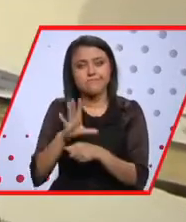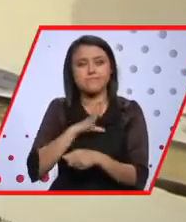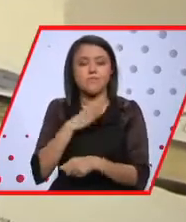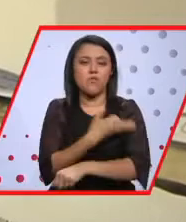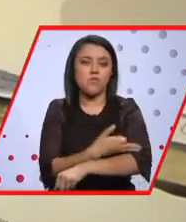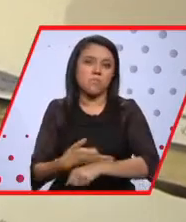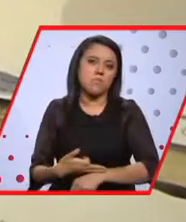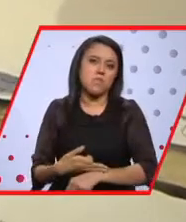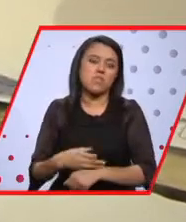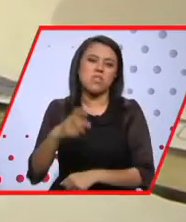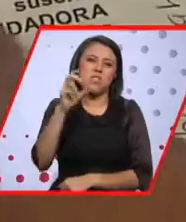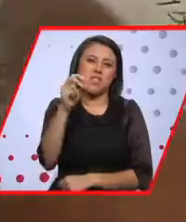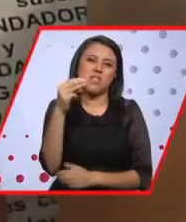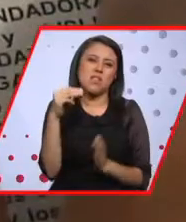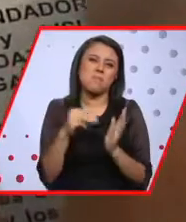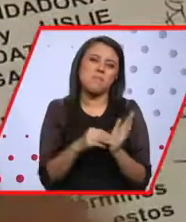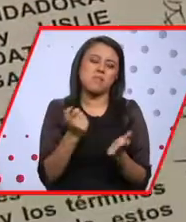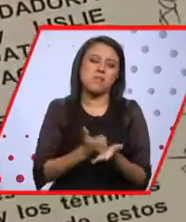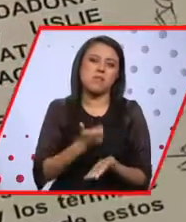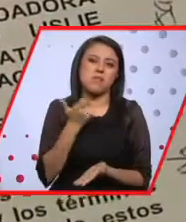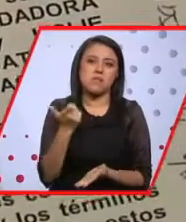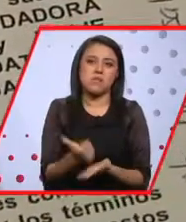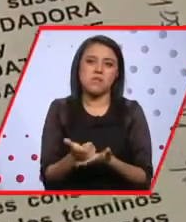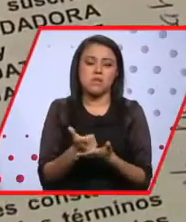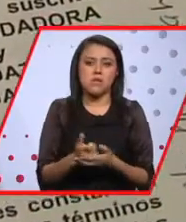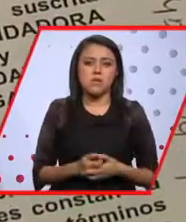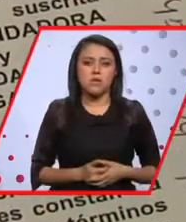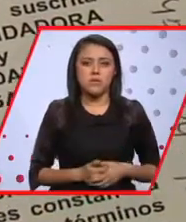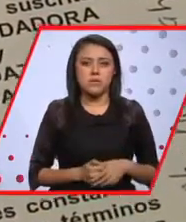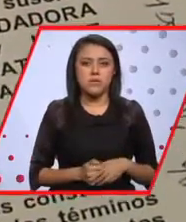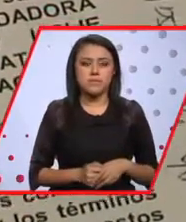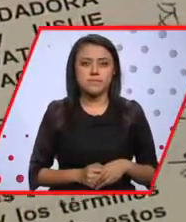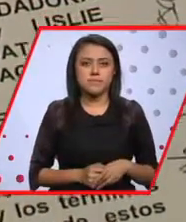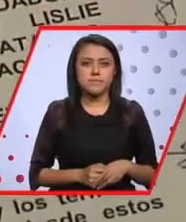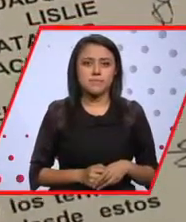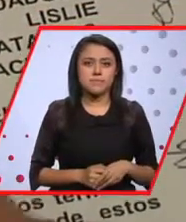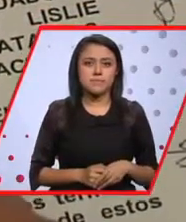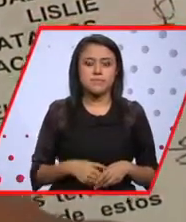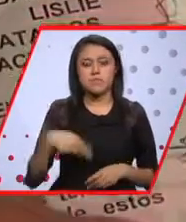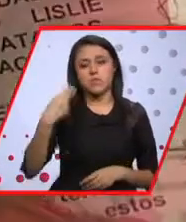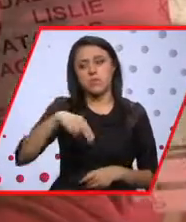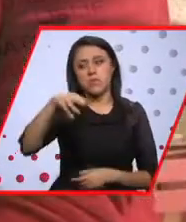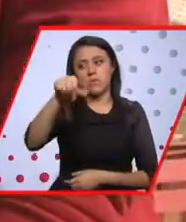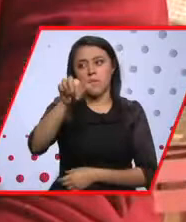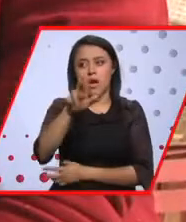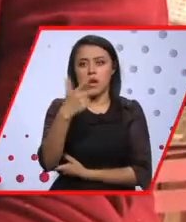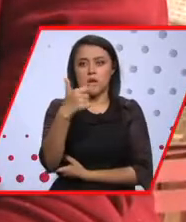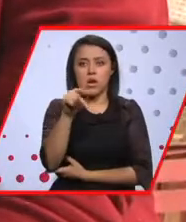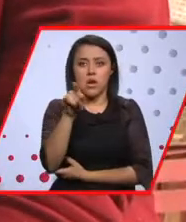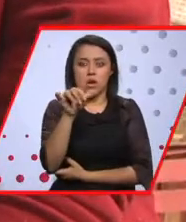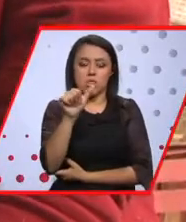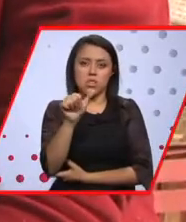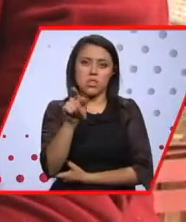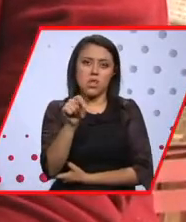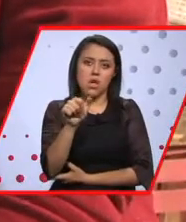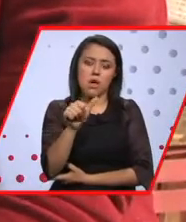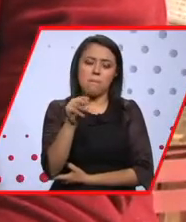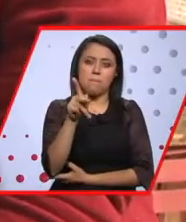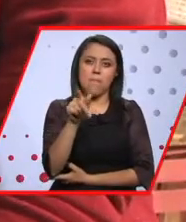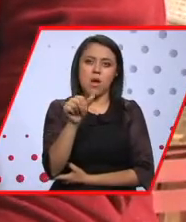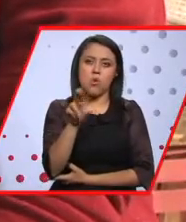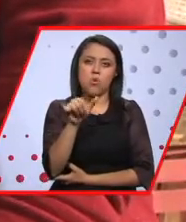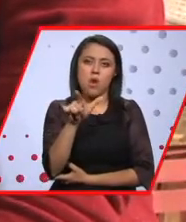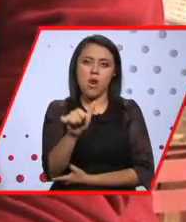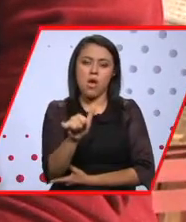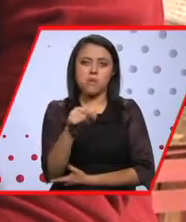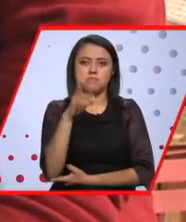pagando más de 30 mil pesos. La señora con la que se hizo el trato, Margarita Paula López Luna, con ella se